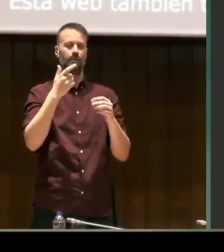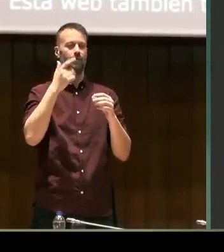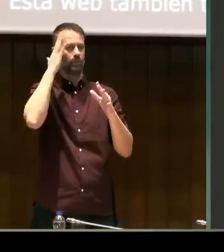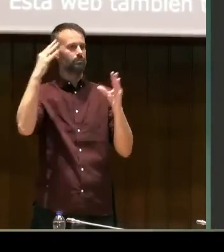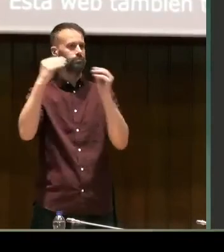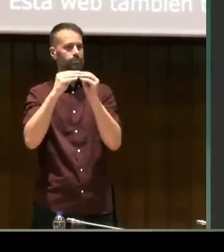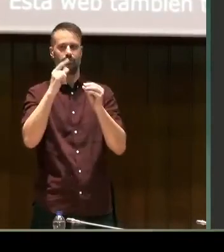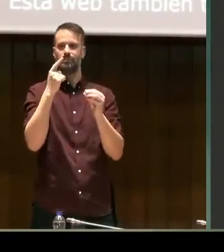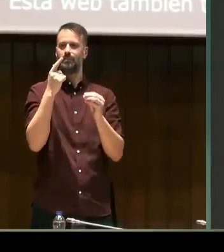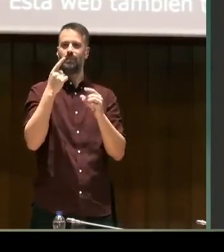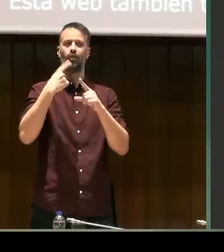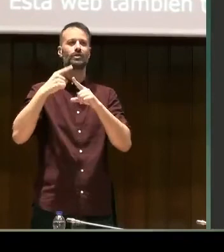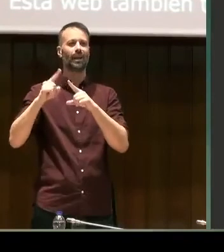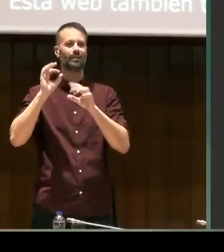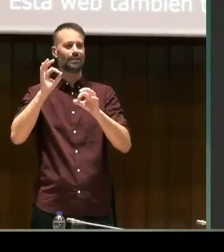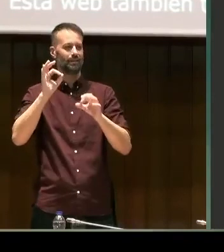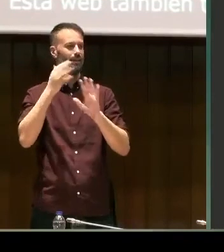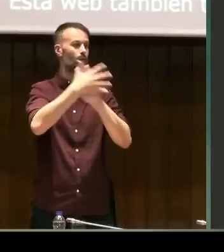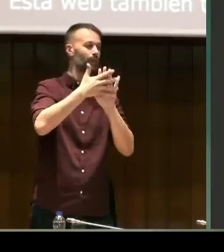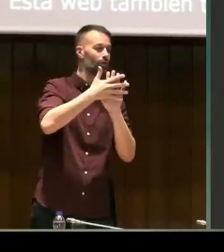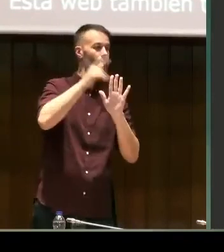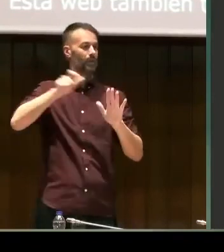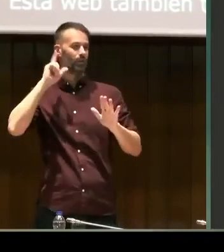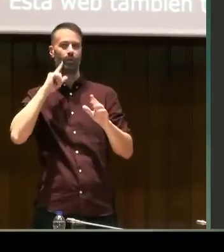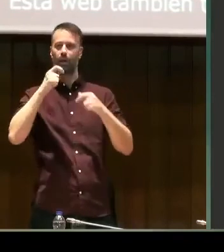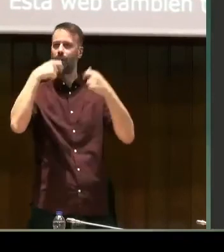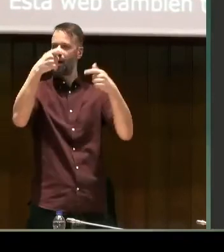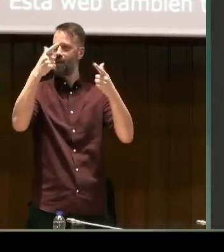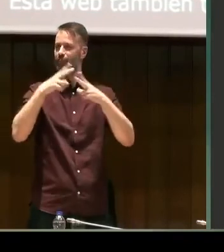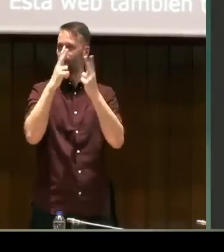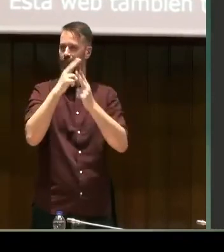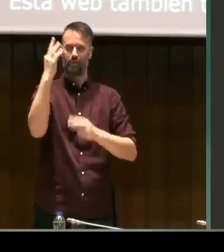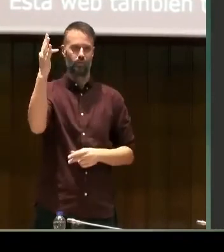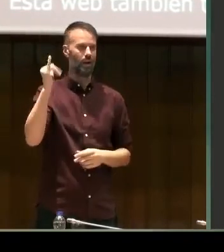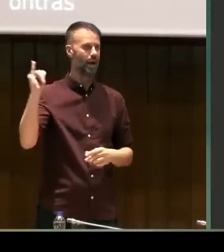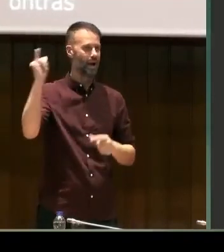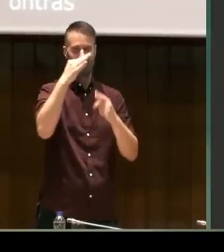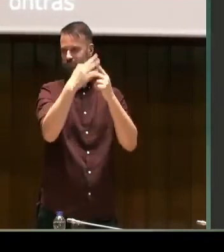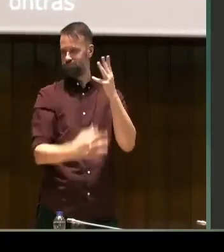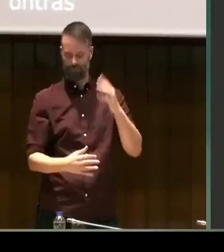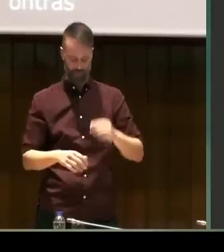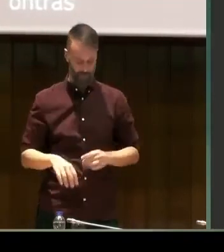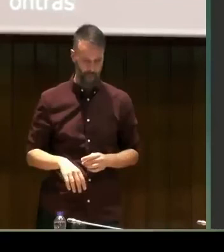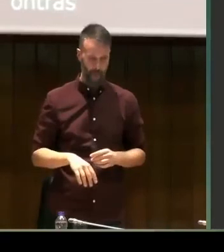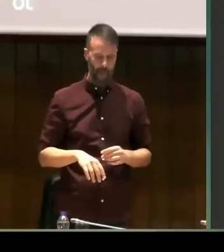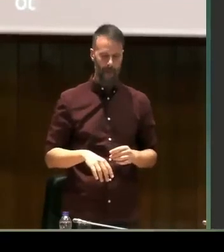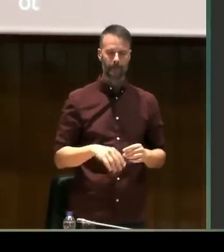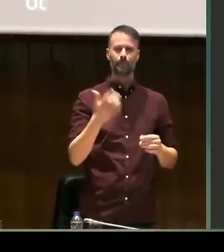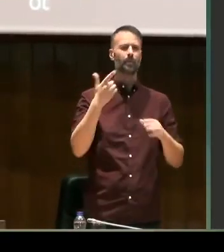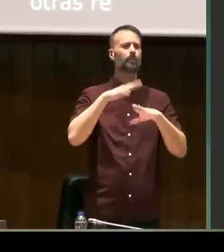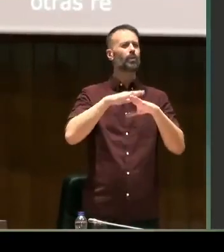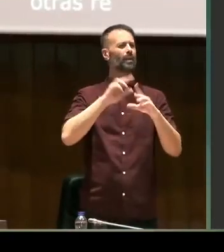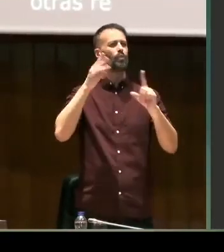Siguiendo la filosofía del Deaf Game, doto de contenido a la página web de Excepcionales, es decir, todos los ejemplos